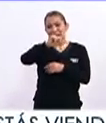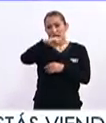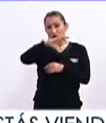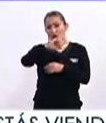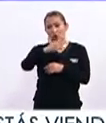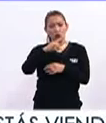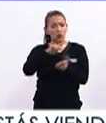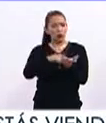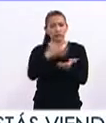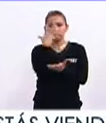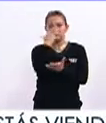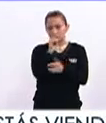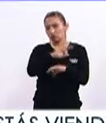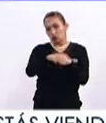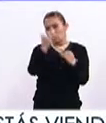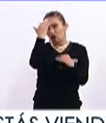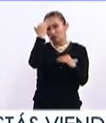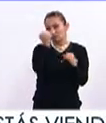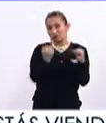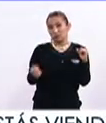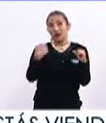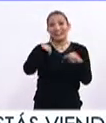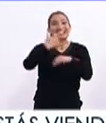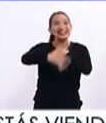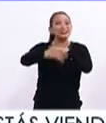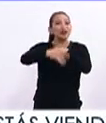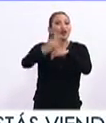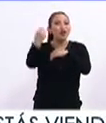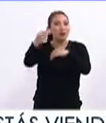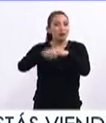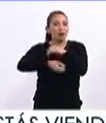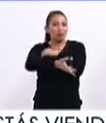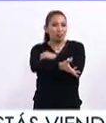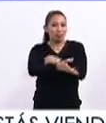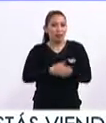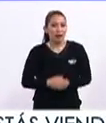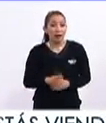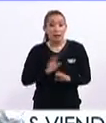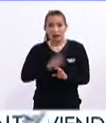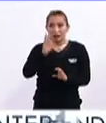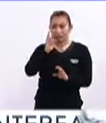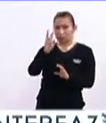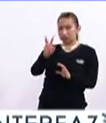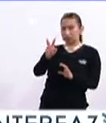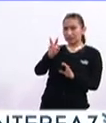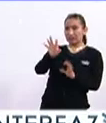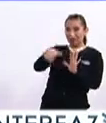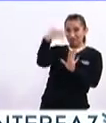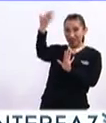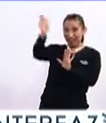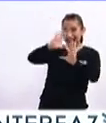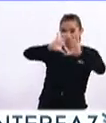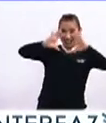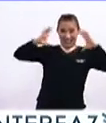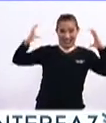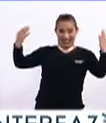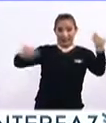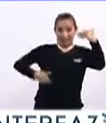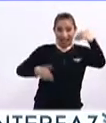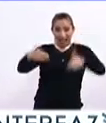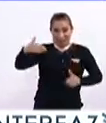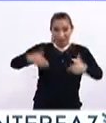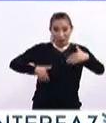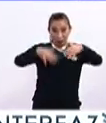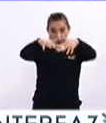muy hermoso que todo el mundo conoce por el queso, porque la vista exterior de nuestro teatro, de